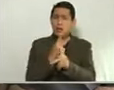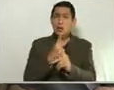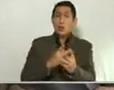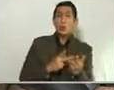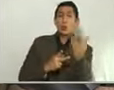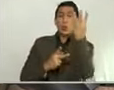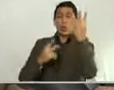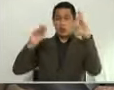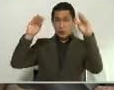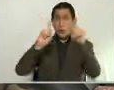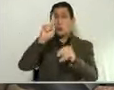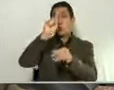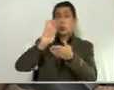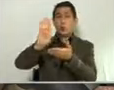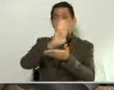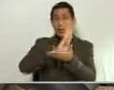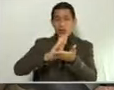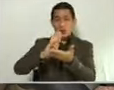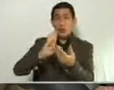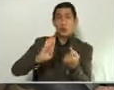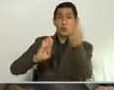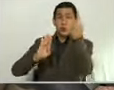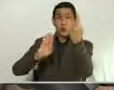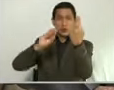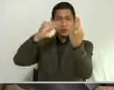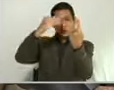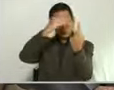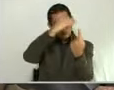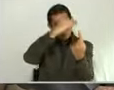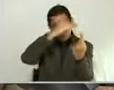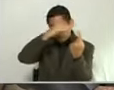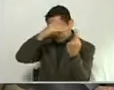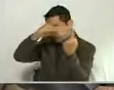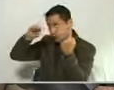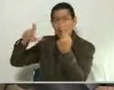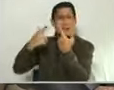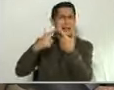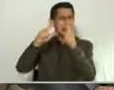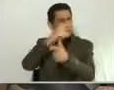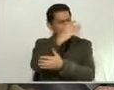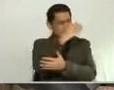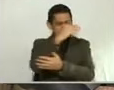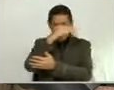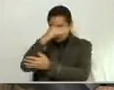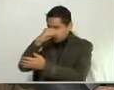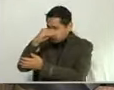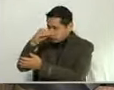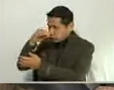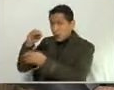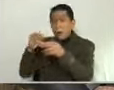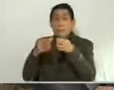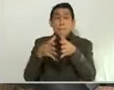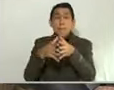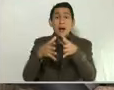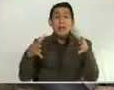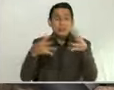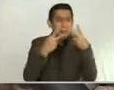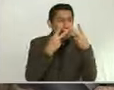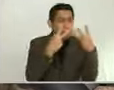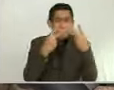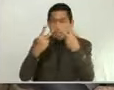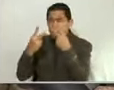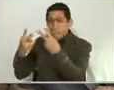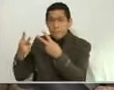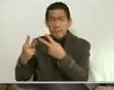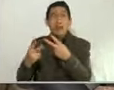punto, una de ellas visión 360, inteligencia artificial, que además reconoces, pasa tu placa y